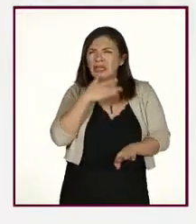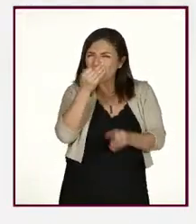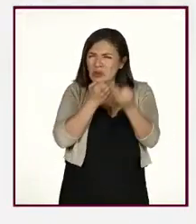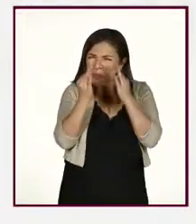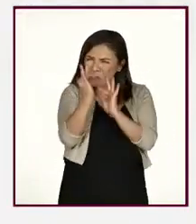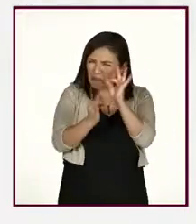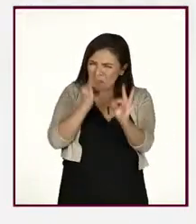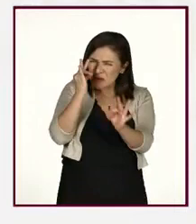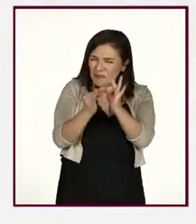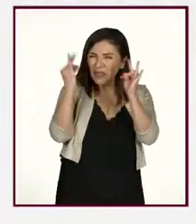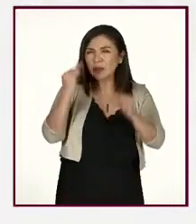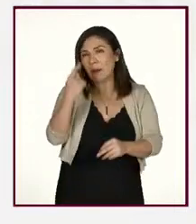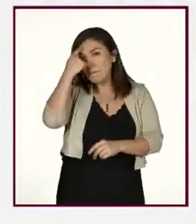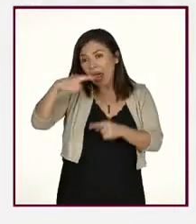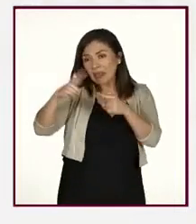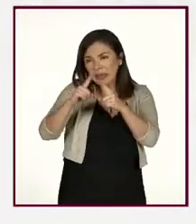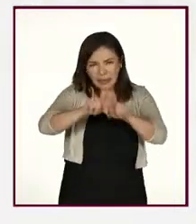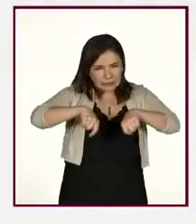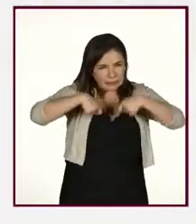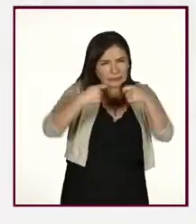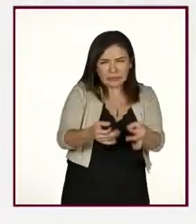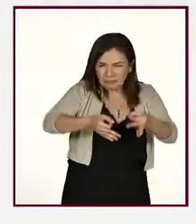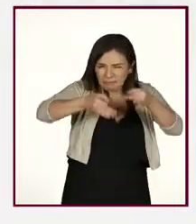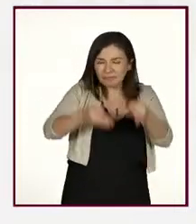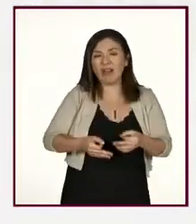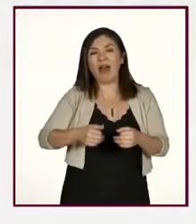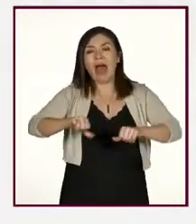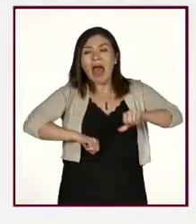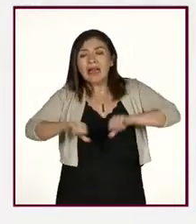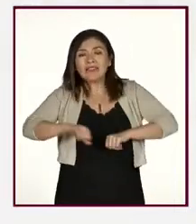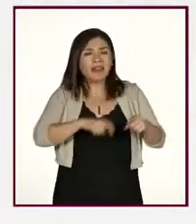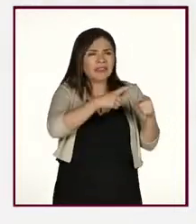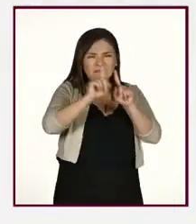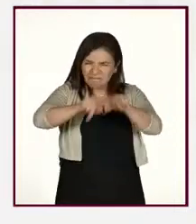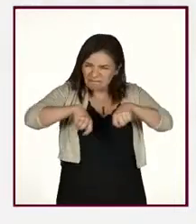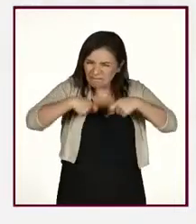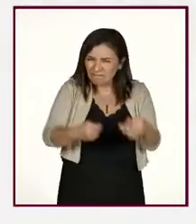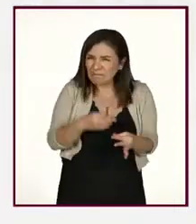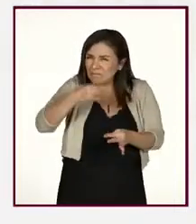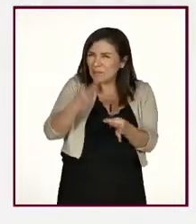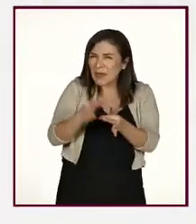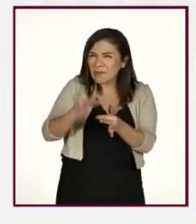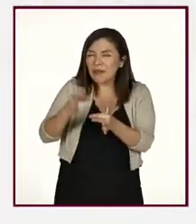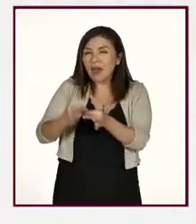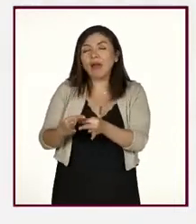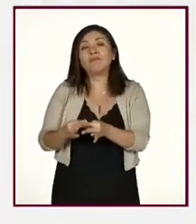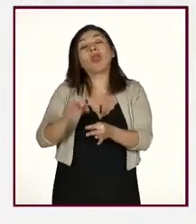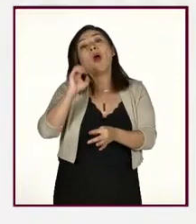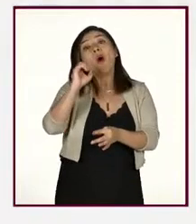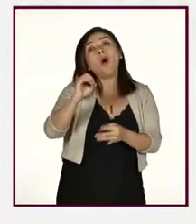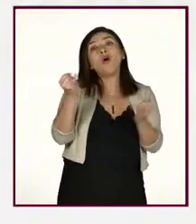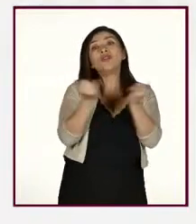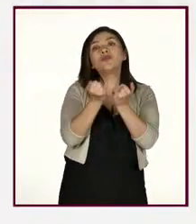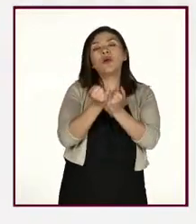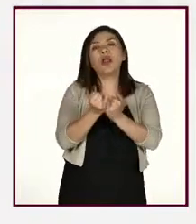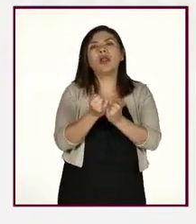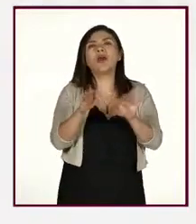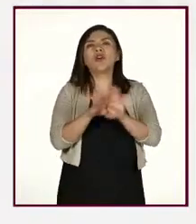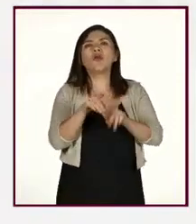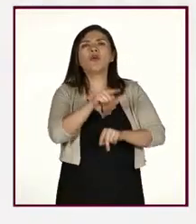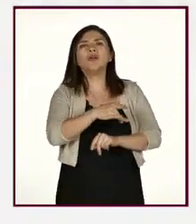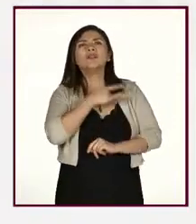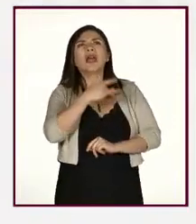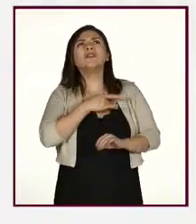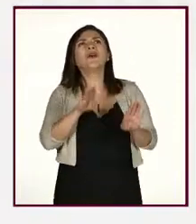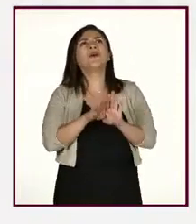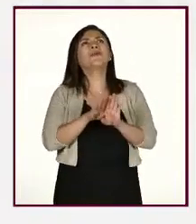perfeccionismo en cuanto a sus tareas, en cuanto a sus actividades que están realizando. Otra situación puede ser la rumiación del pensamiento, estar